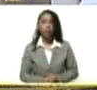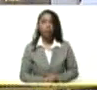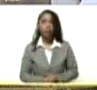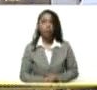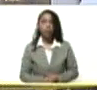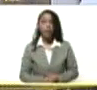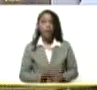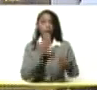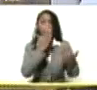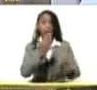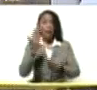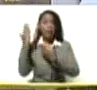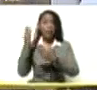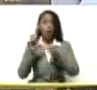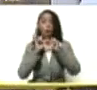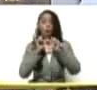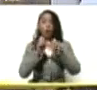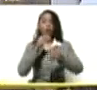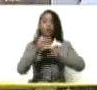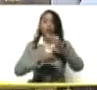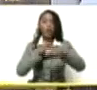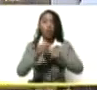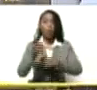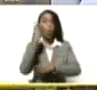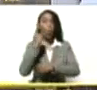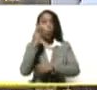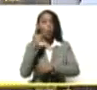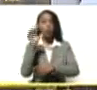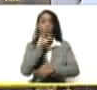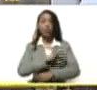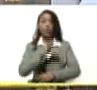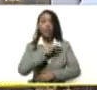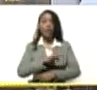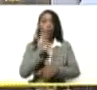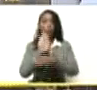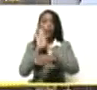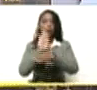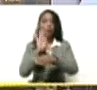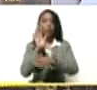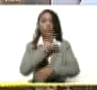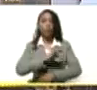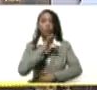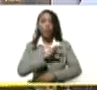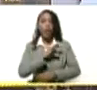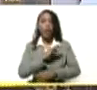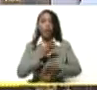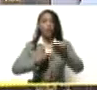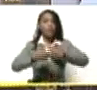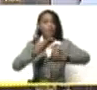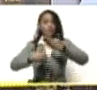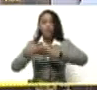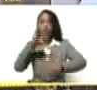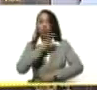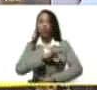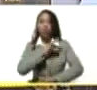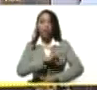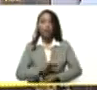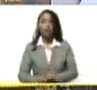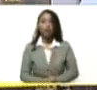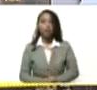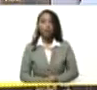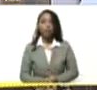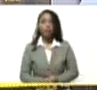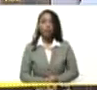Y así seguirá siendo. Las costumbres sociales, los cuidados sociales, el relacionamiento social,